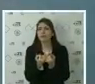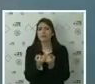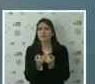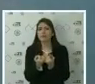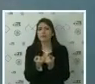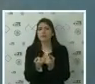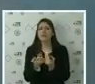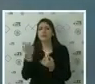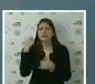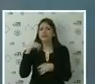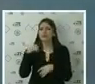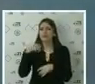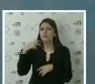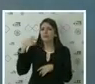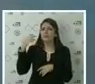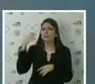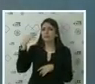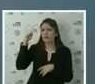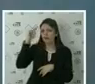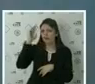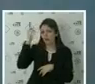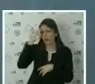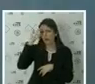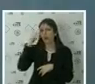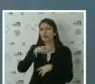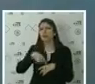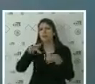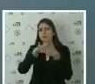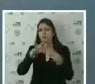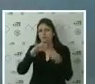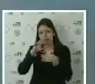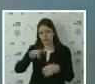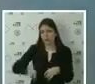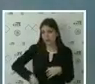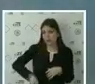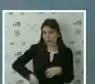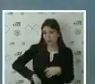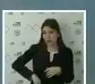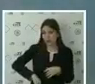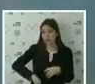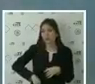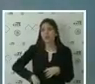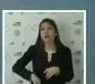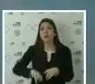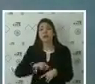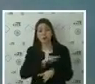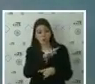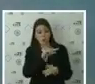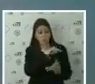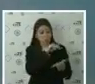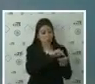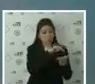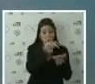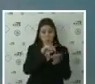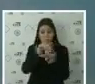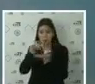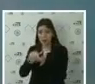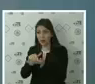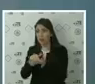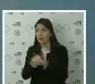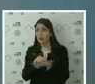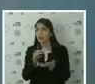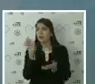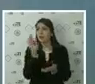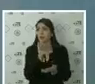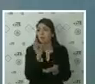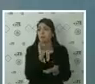una reflexión muy interesante que decían que para cierto tipo de lugares en donde tienen que ir, por ejemplo,